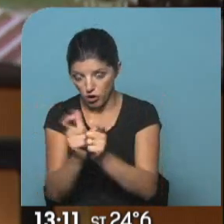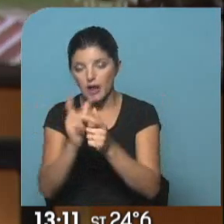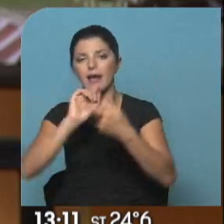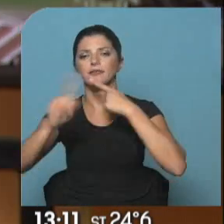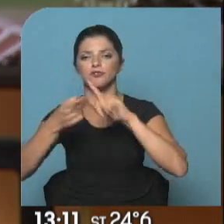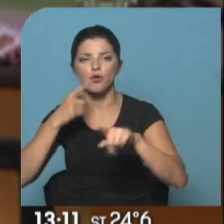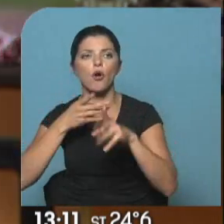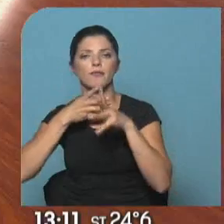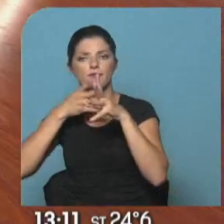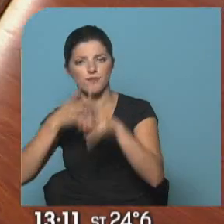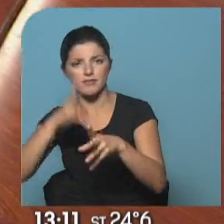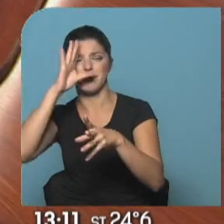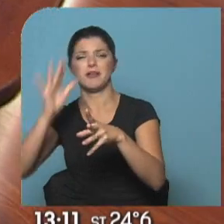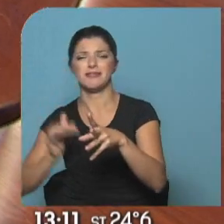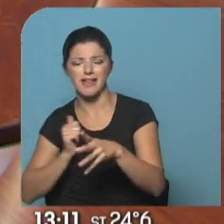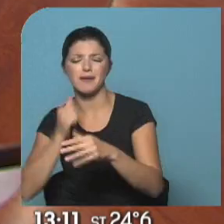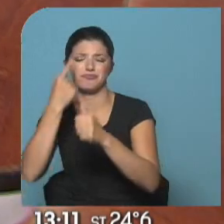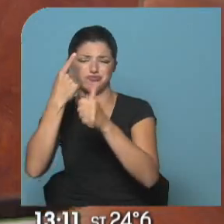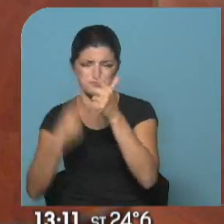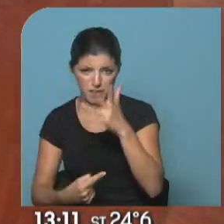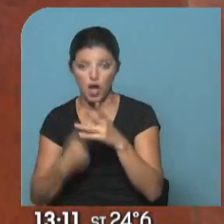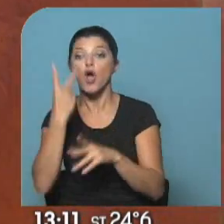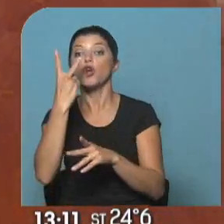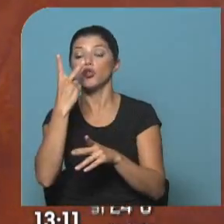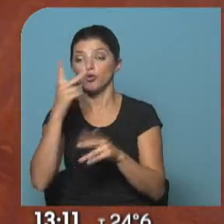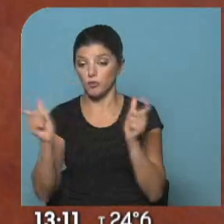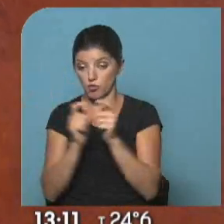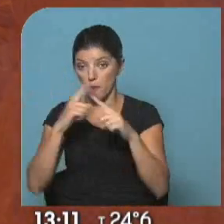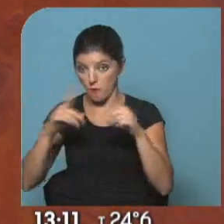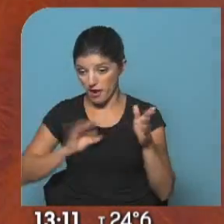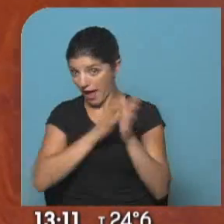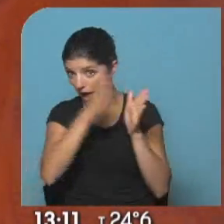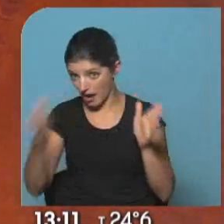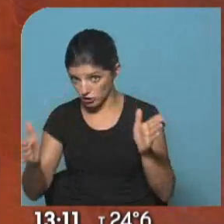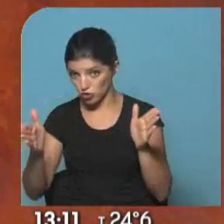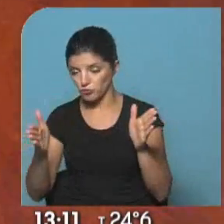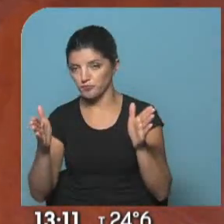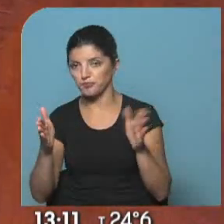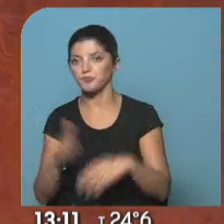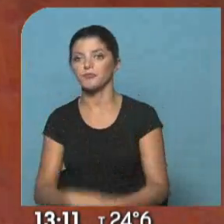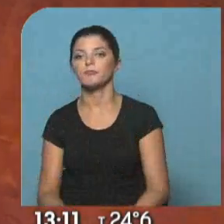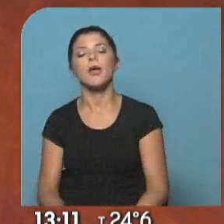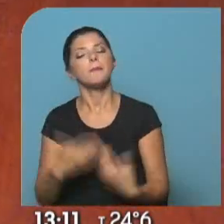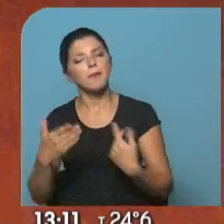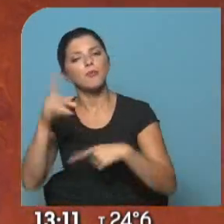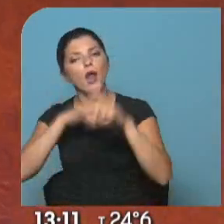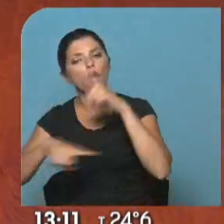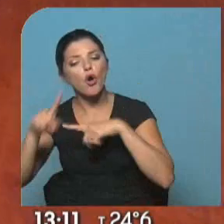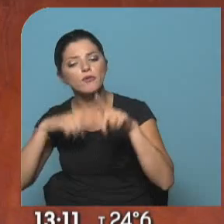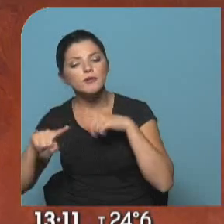a veces participación también de congresistas, para tener una acción medianamente coordinada de todas las